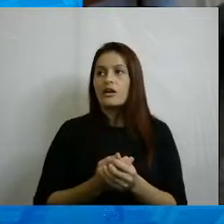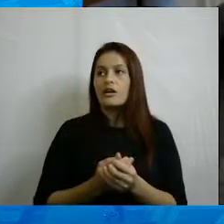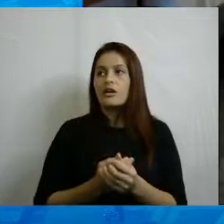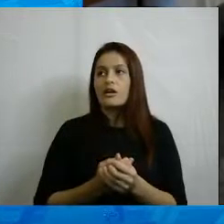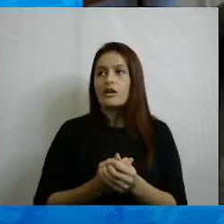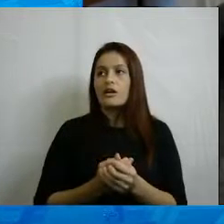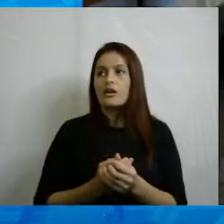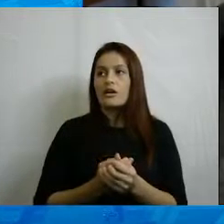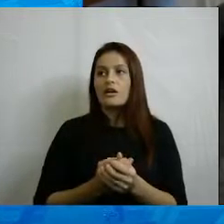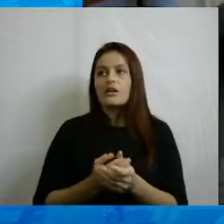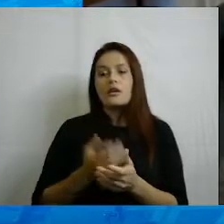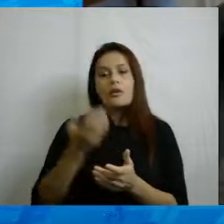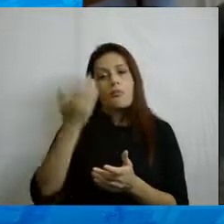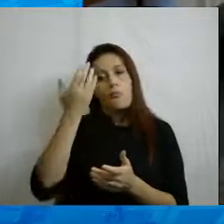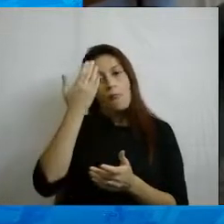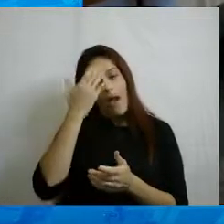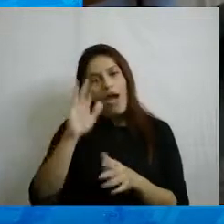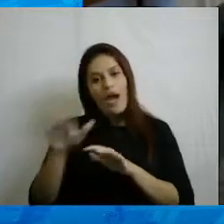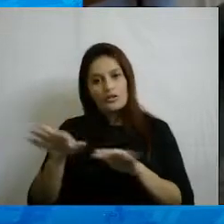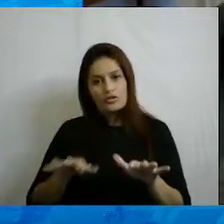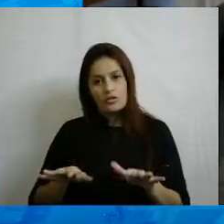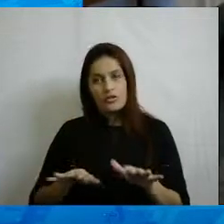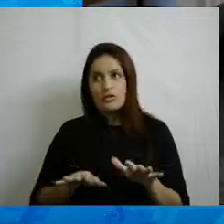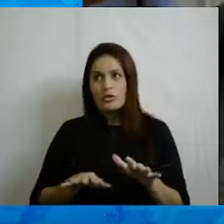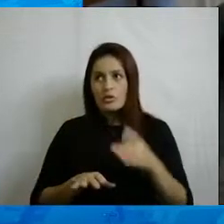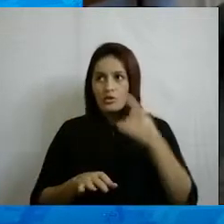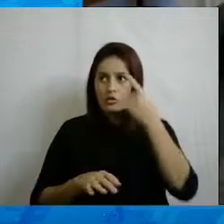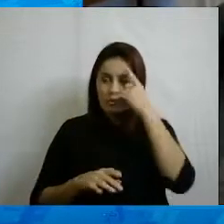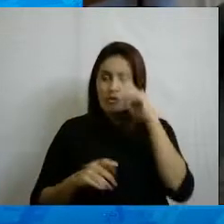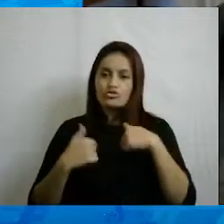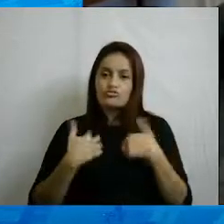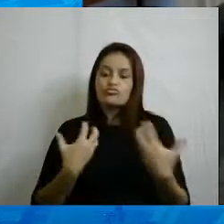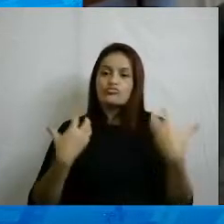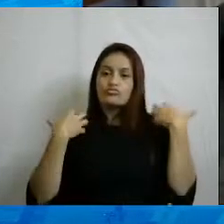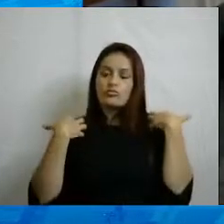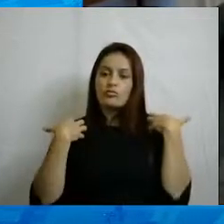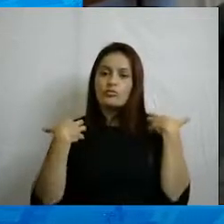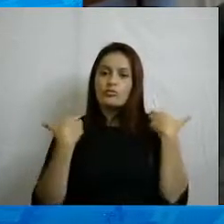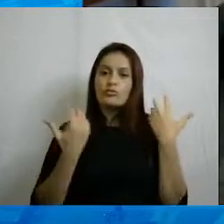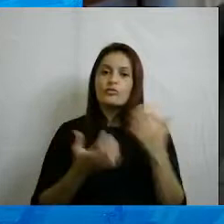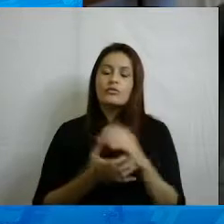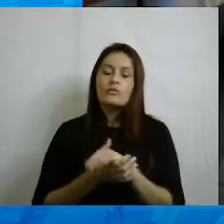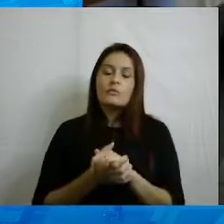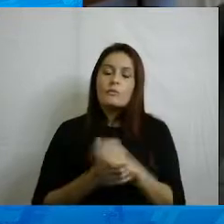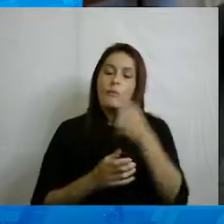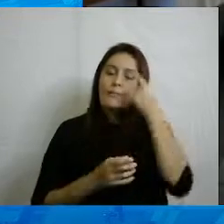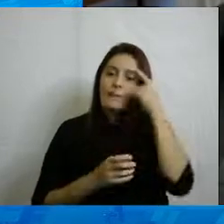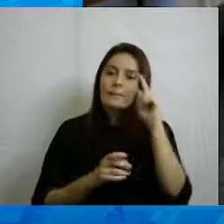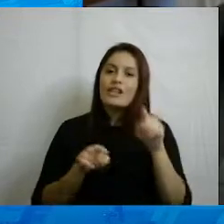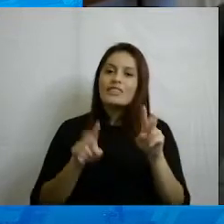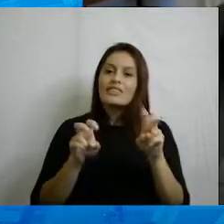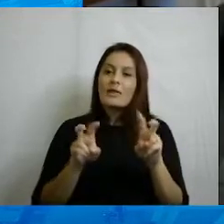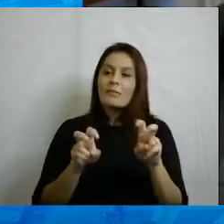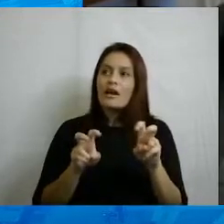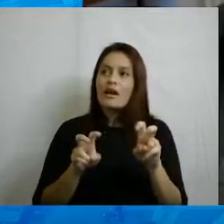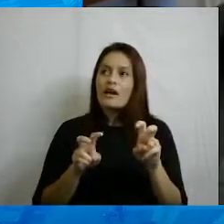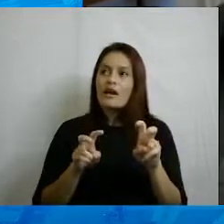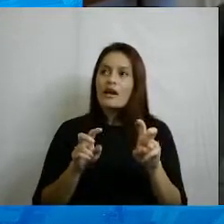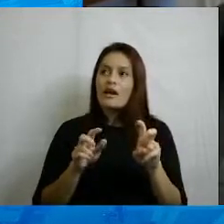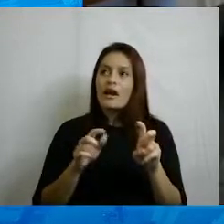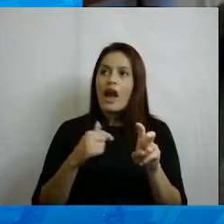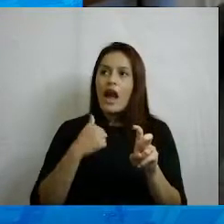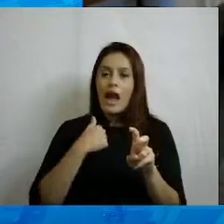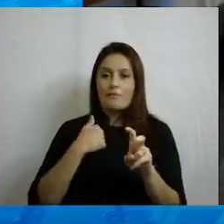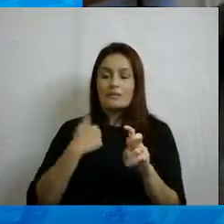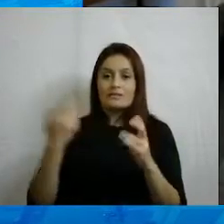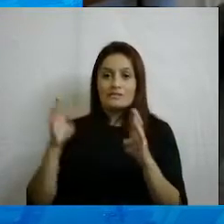de otras personas, pero tengo que asumirlo. Pero no, el tema es este, si a mí se me va a cerrar las puertas y